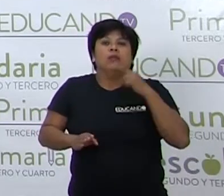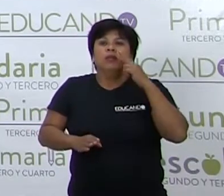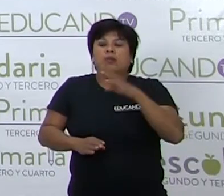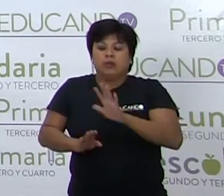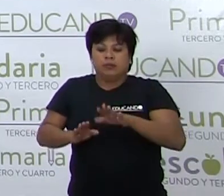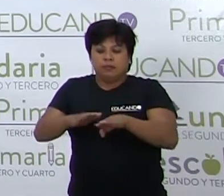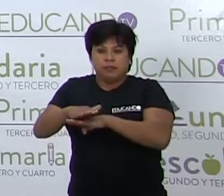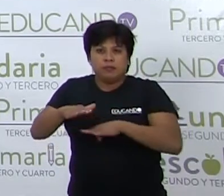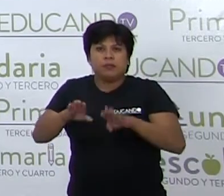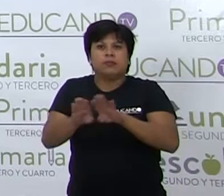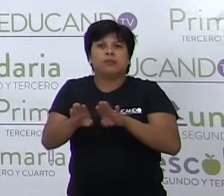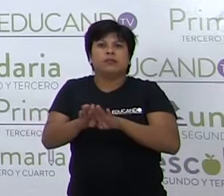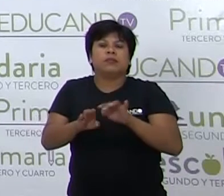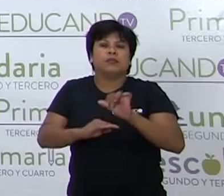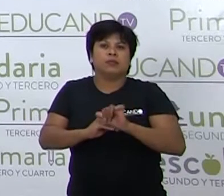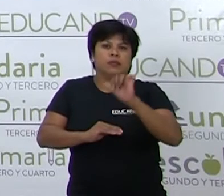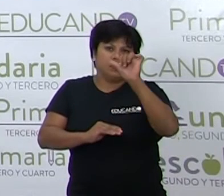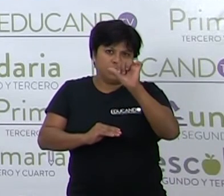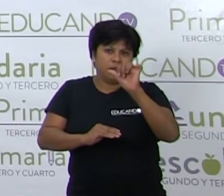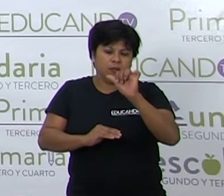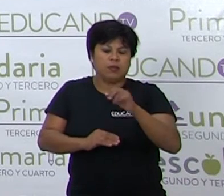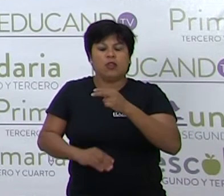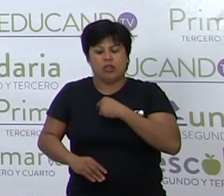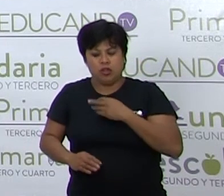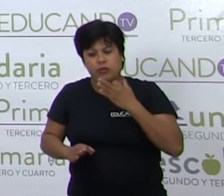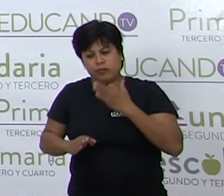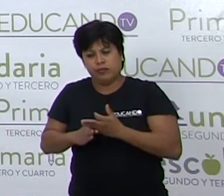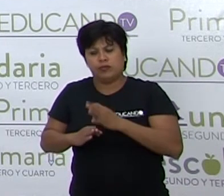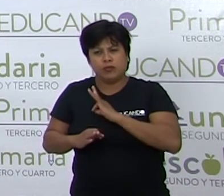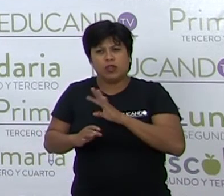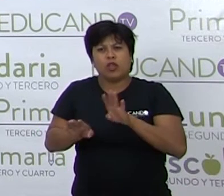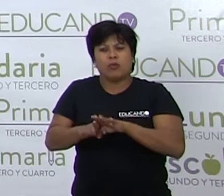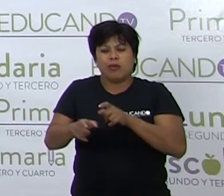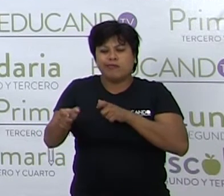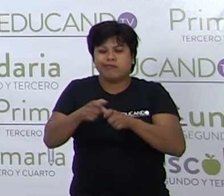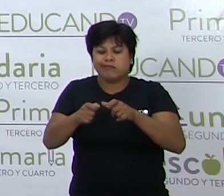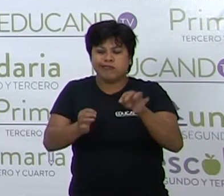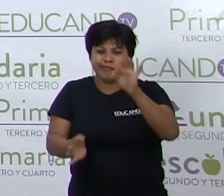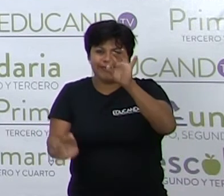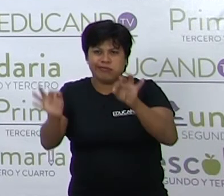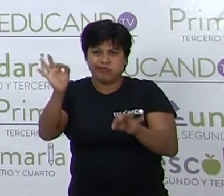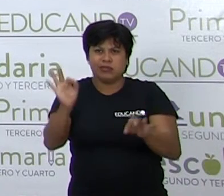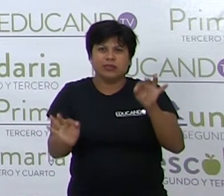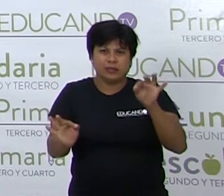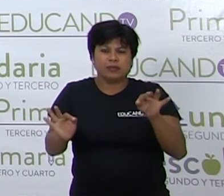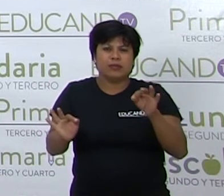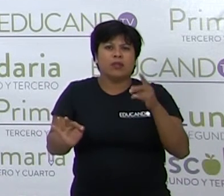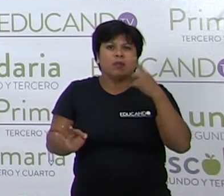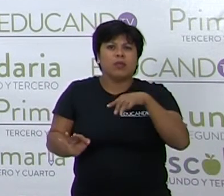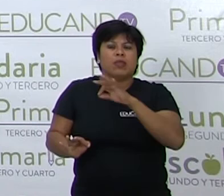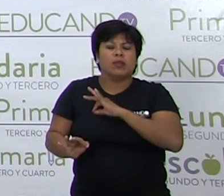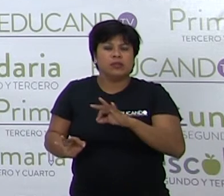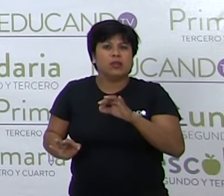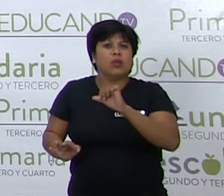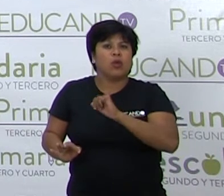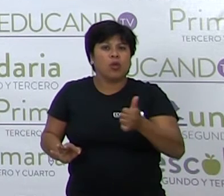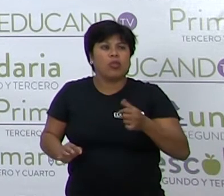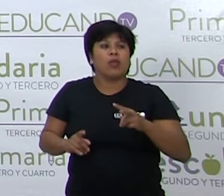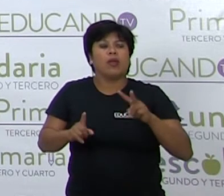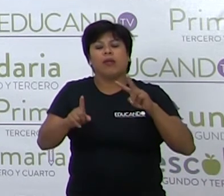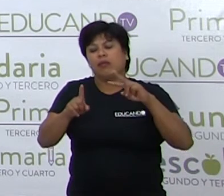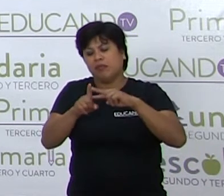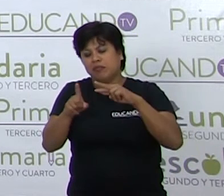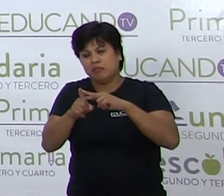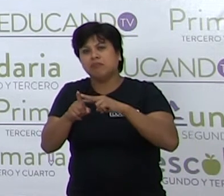identificado de altura vamos a ahora voy a manipular un poquito de esta figura a manera de formar otra figura geométrica